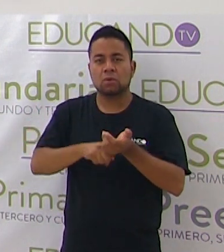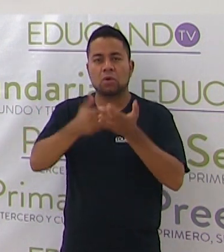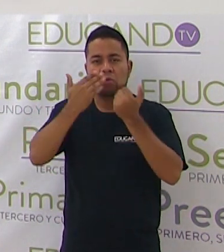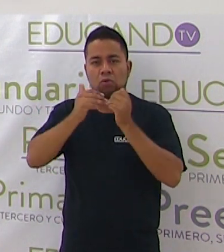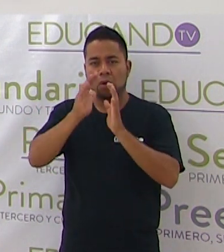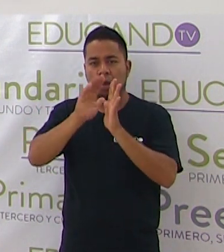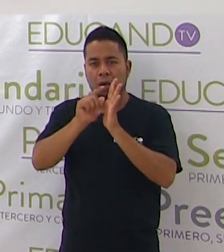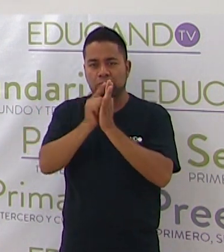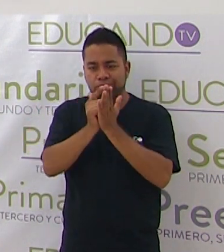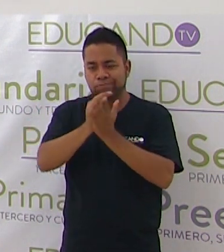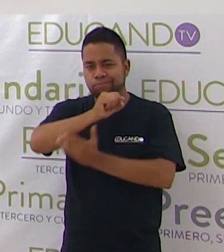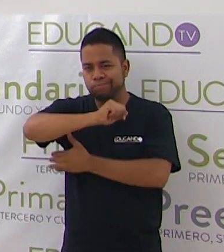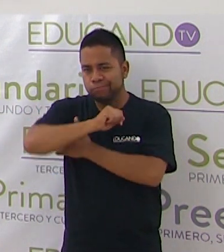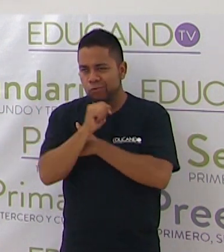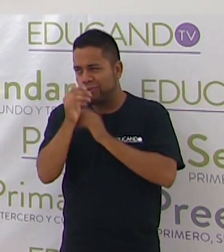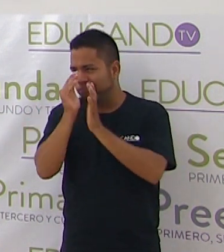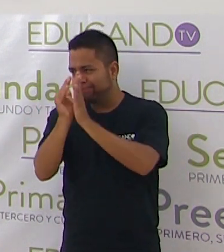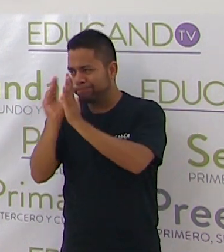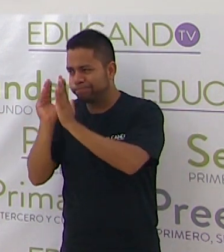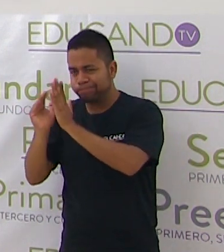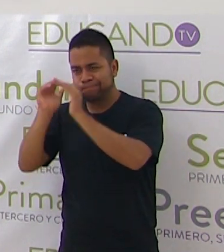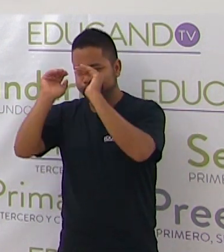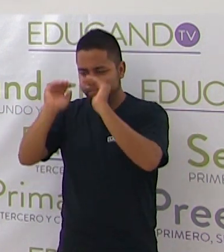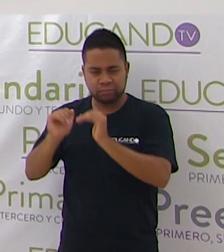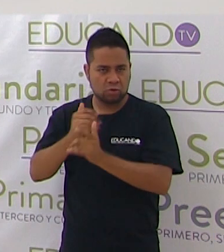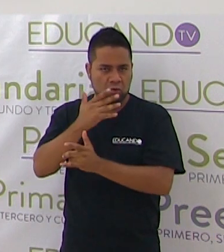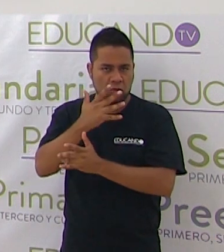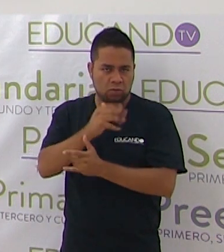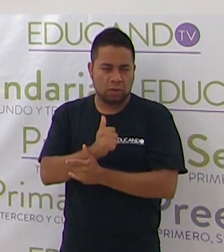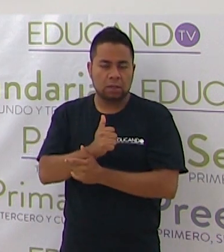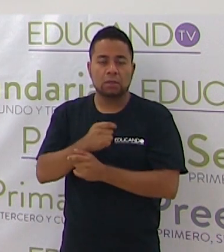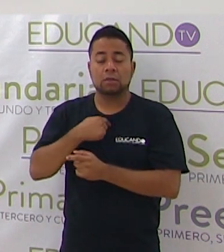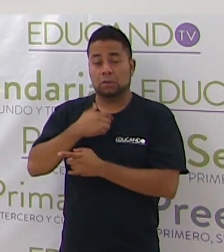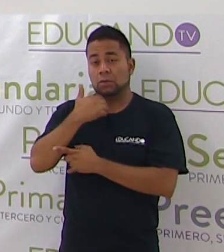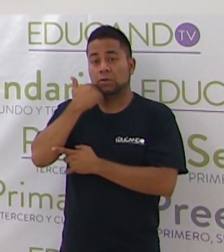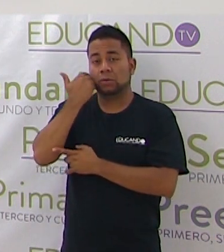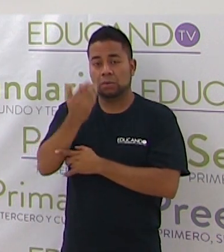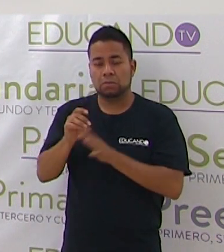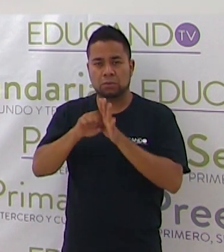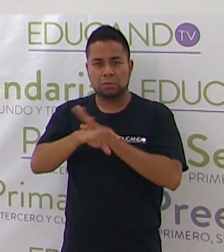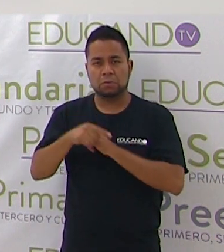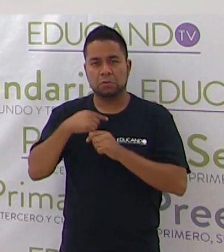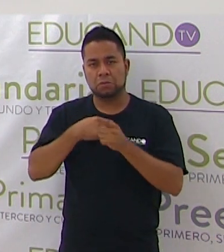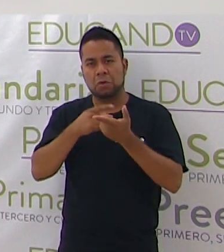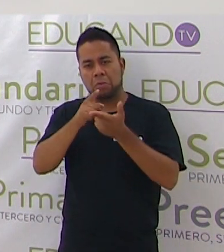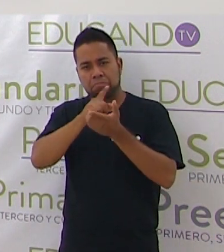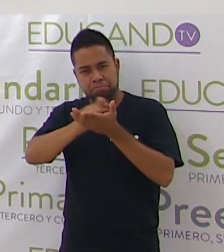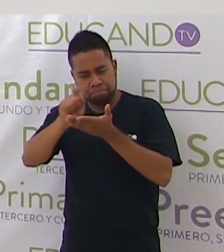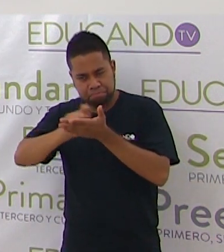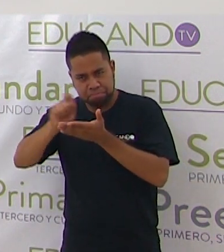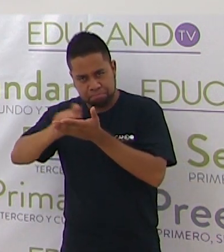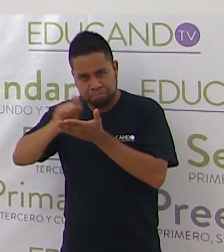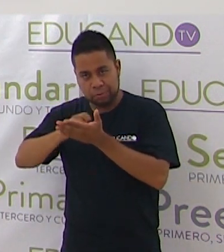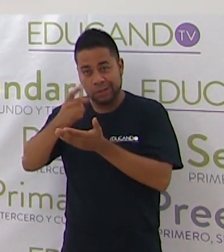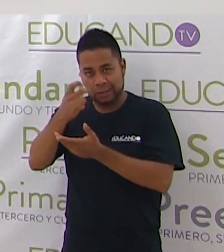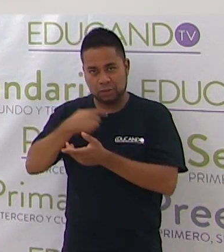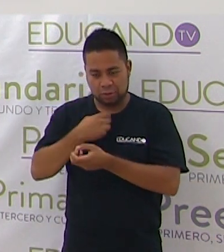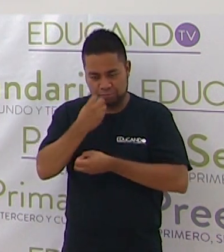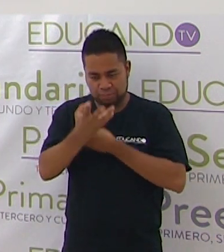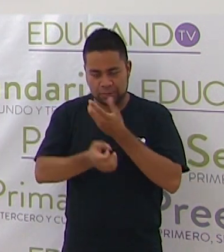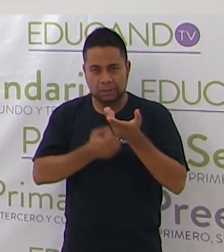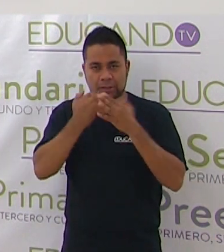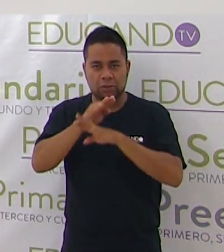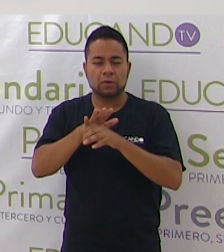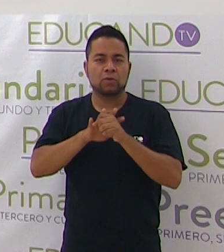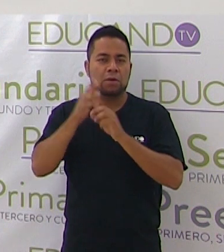acervo? Entonces, a mí me gustaría desarrollar en específico lo que acabo de nombrar acerca